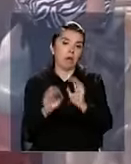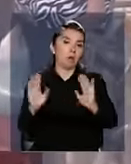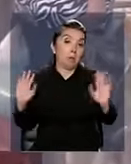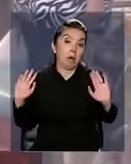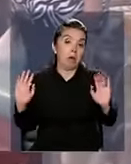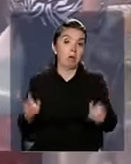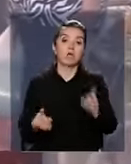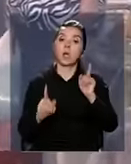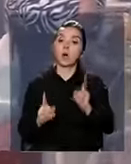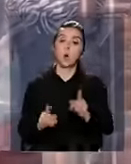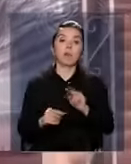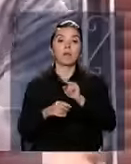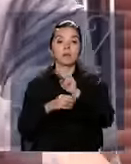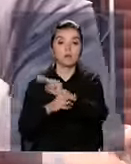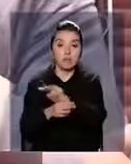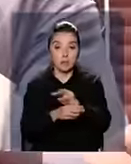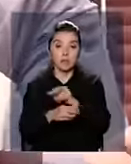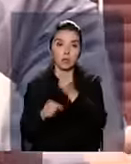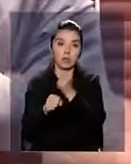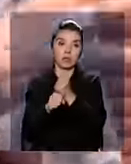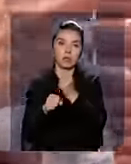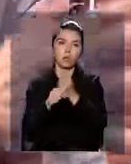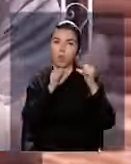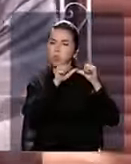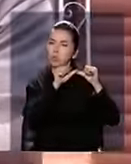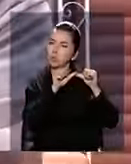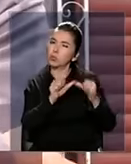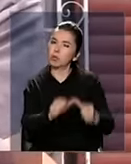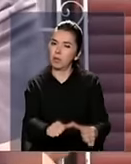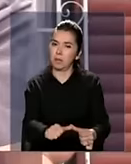la inspección del trabajo. Hacía mucho tiempo que